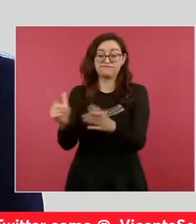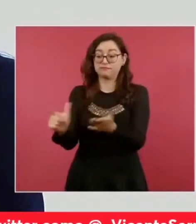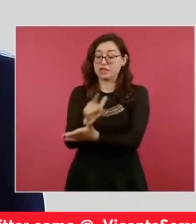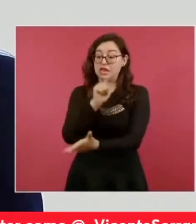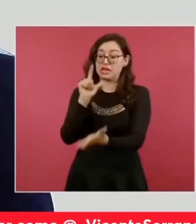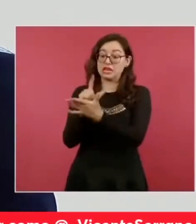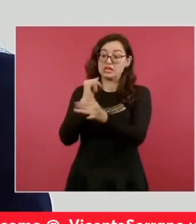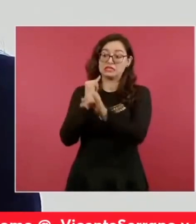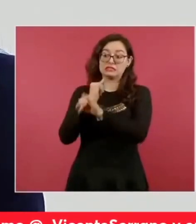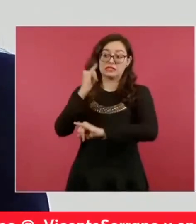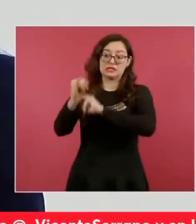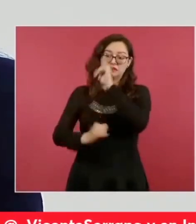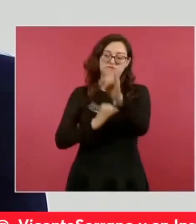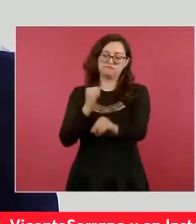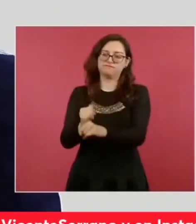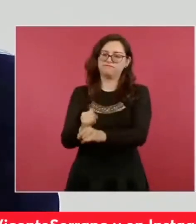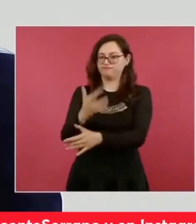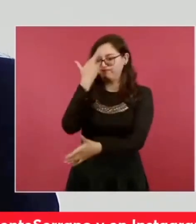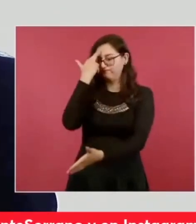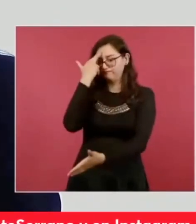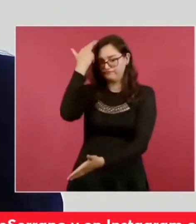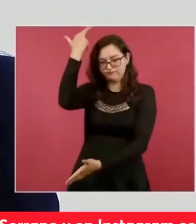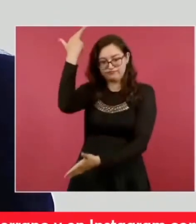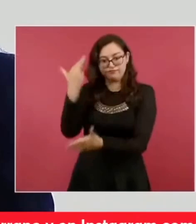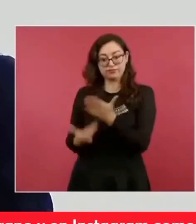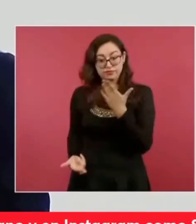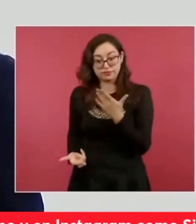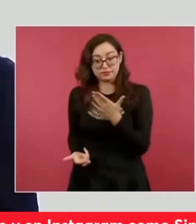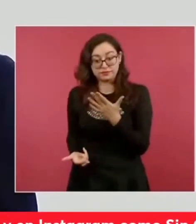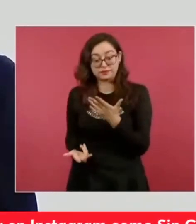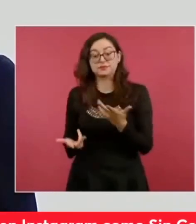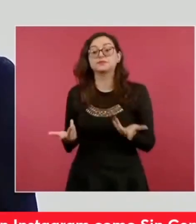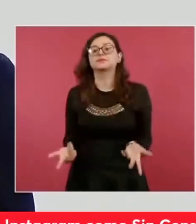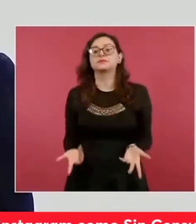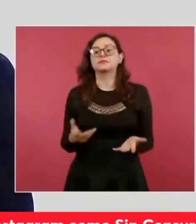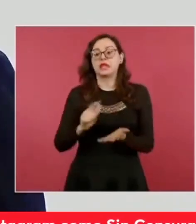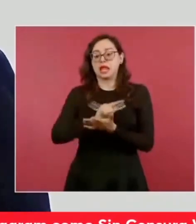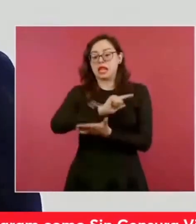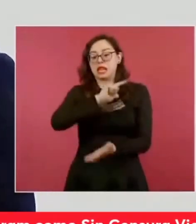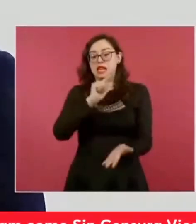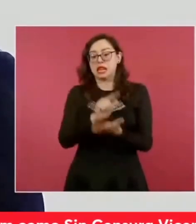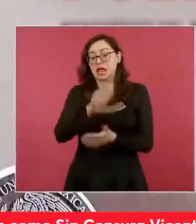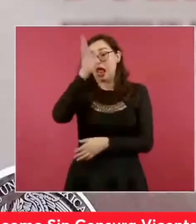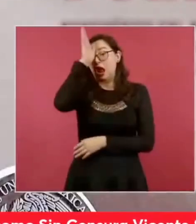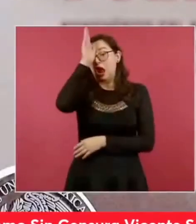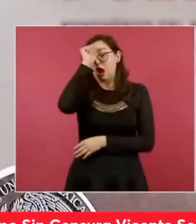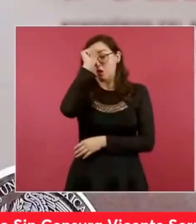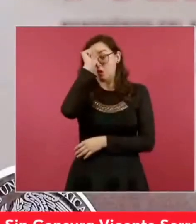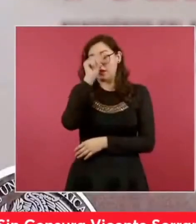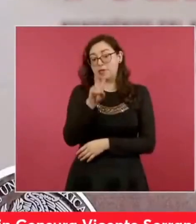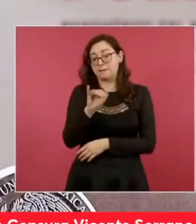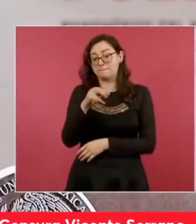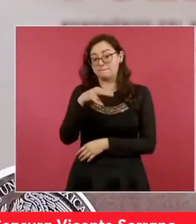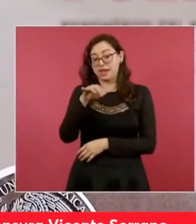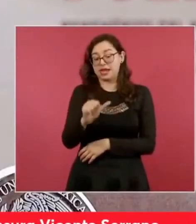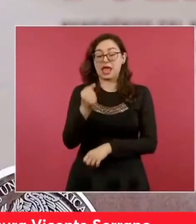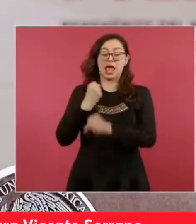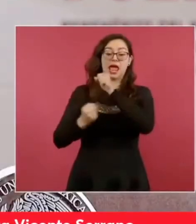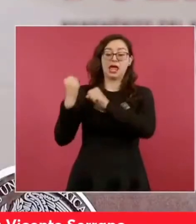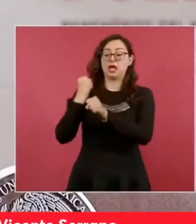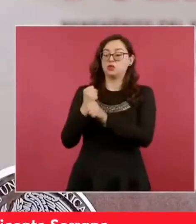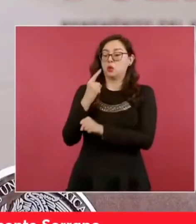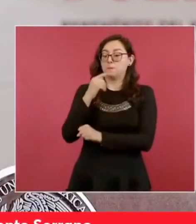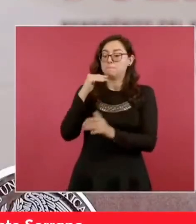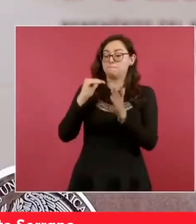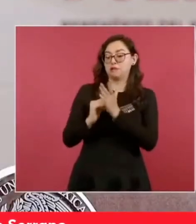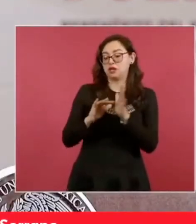de las sedes diplomáticas codificada por la Convención de Viena en el año 1961 forma